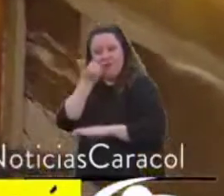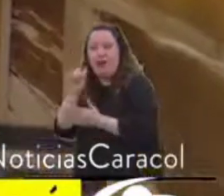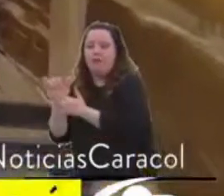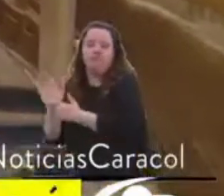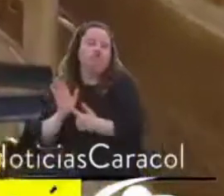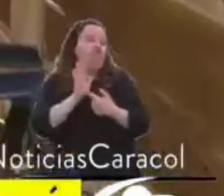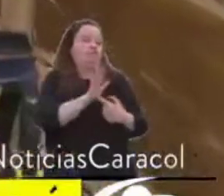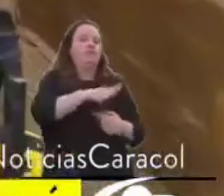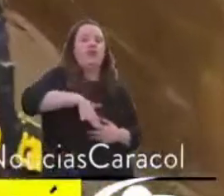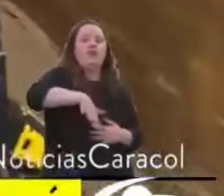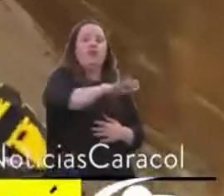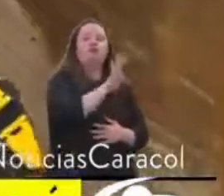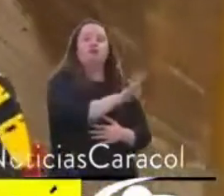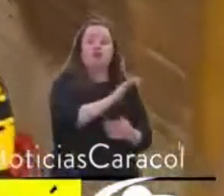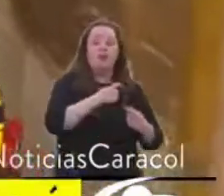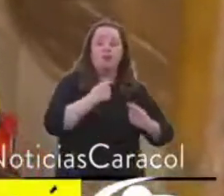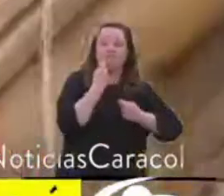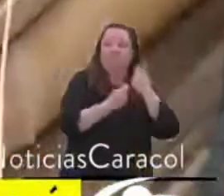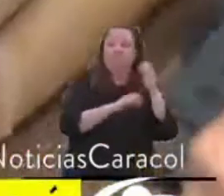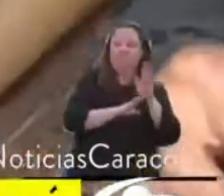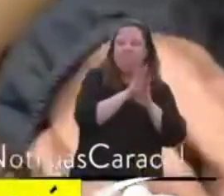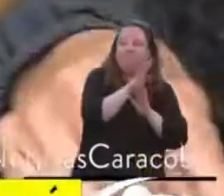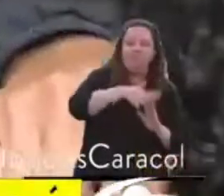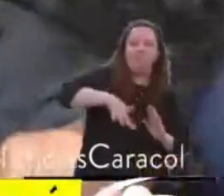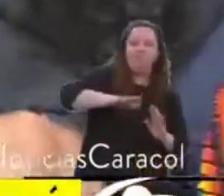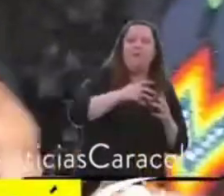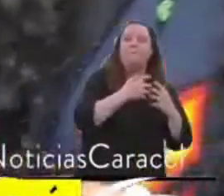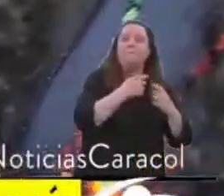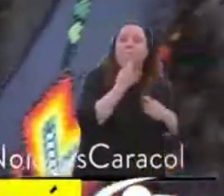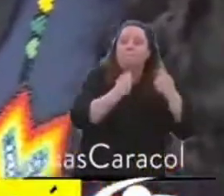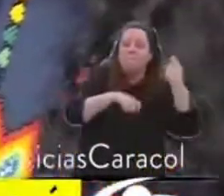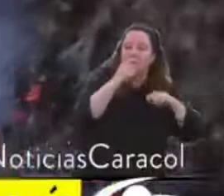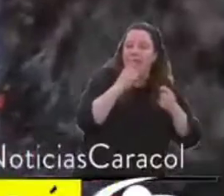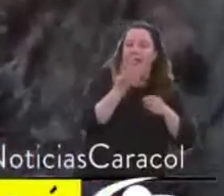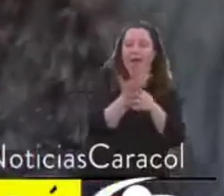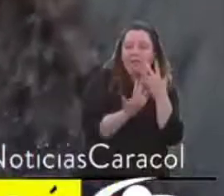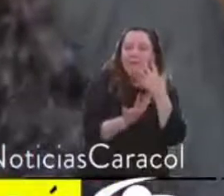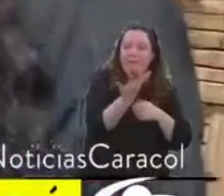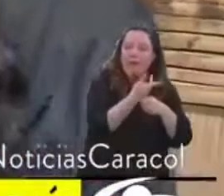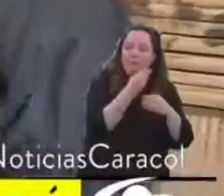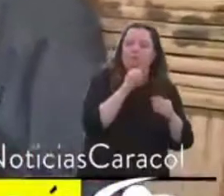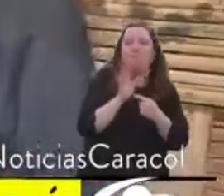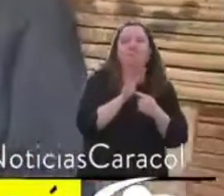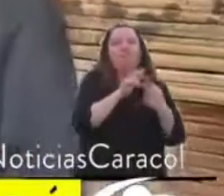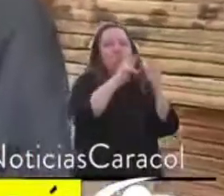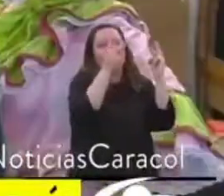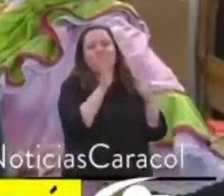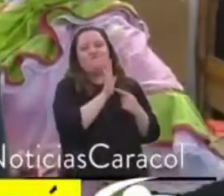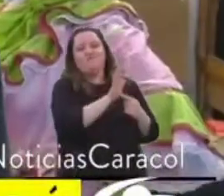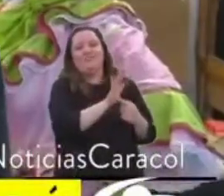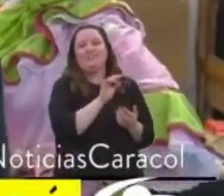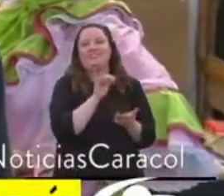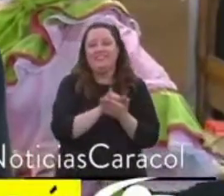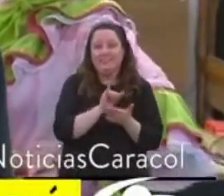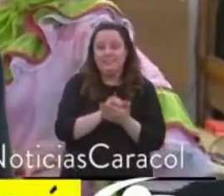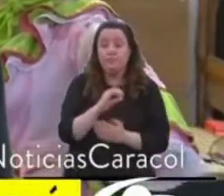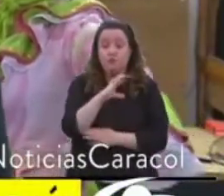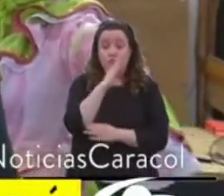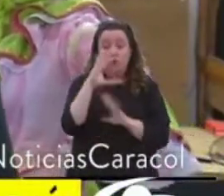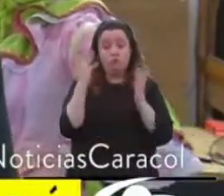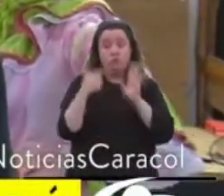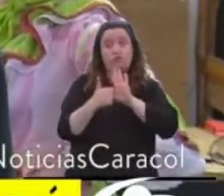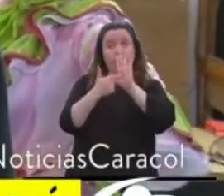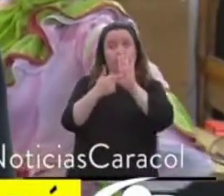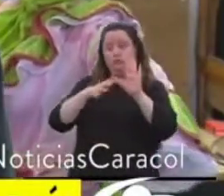se presentan en el Centro de Emprendimientos Merca Artesanías. Bueno, el propósito no puede ser otro que mostrarle a Colombia y al mundo